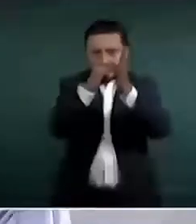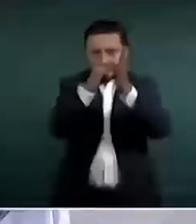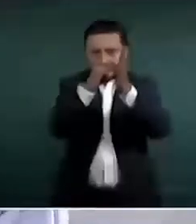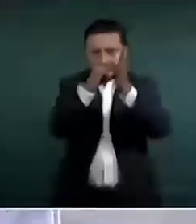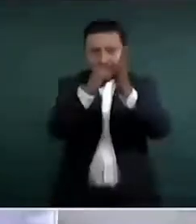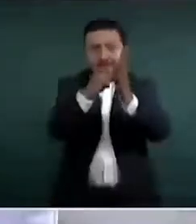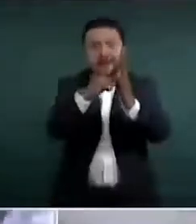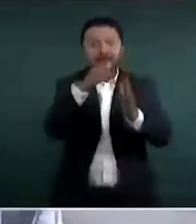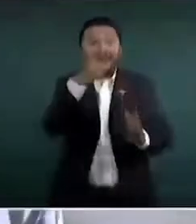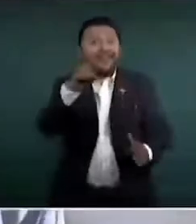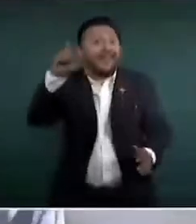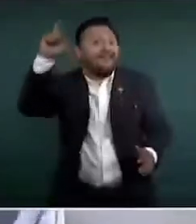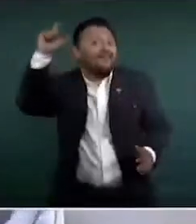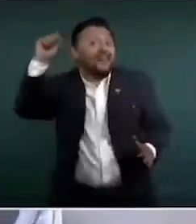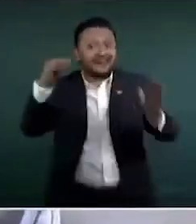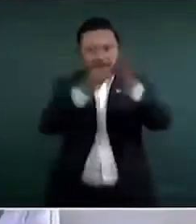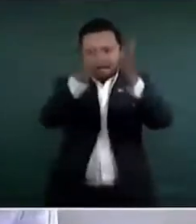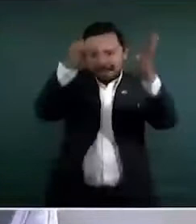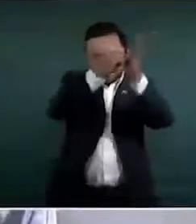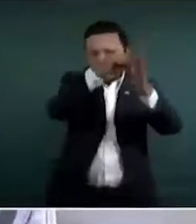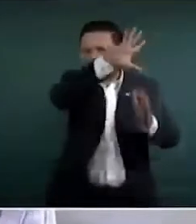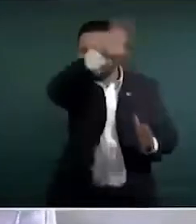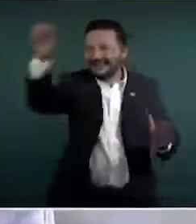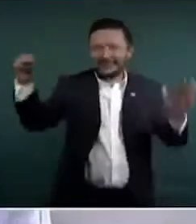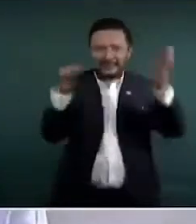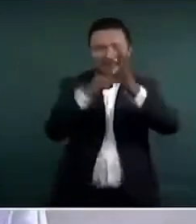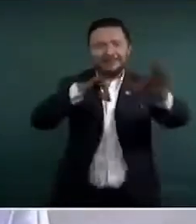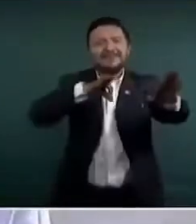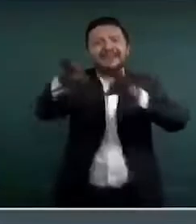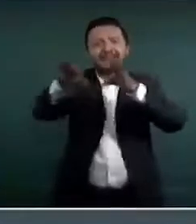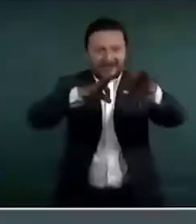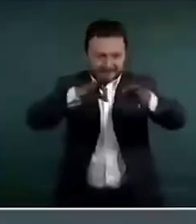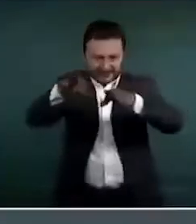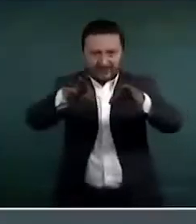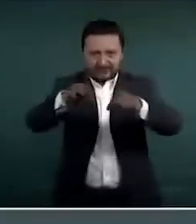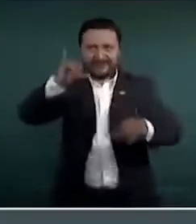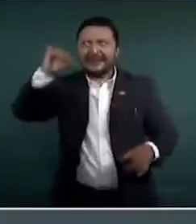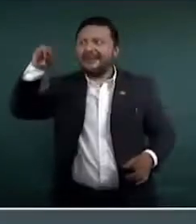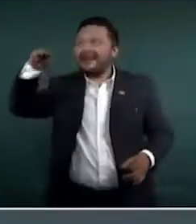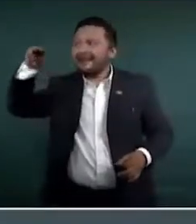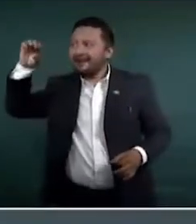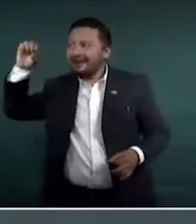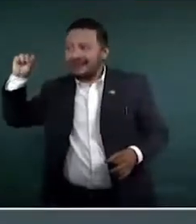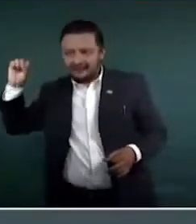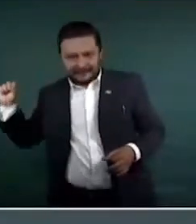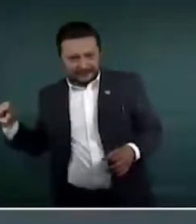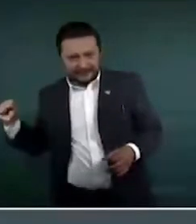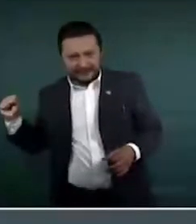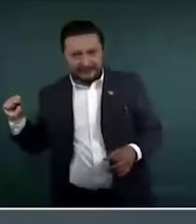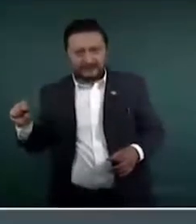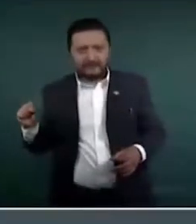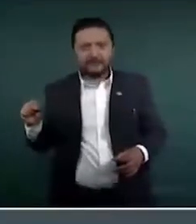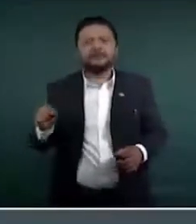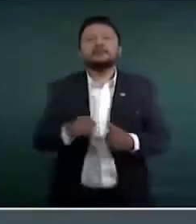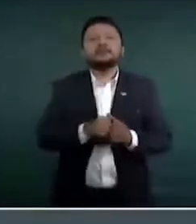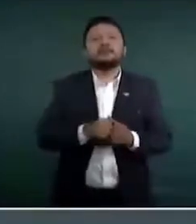de 20 millones 500 mil trabajadores inscritos en el Seguro Social, se